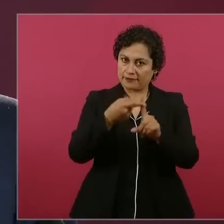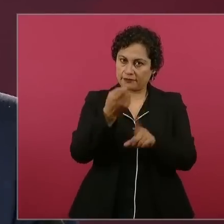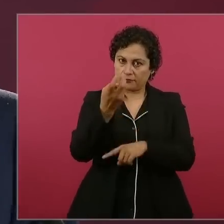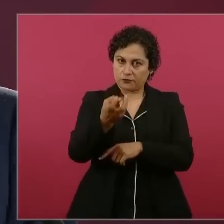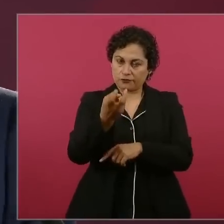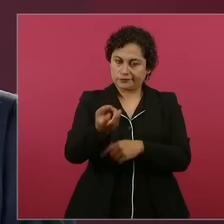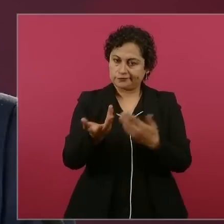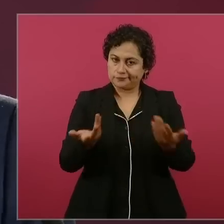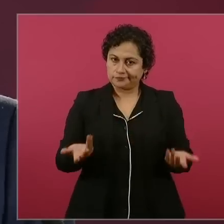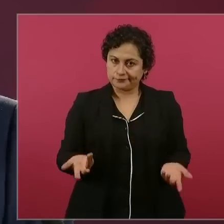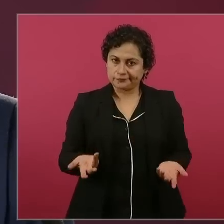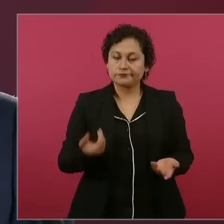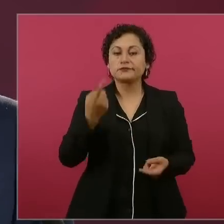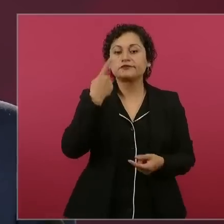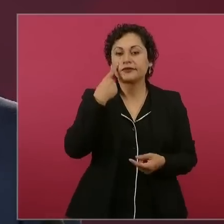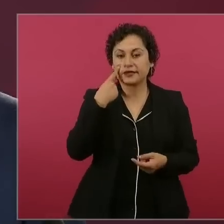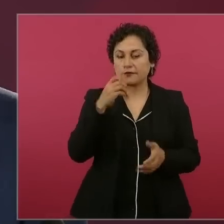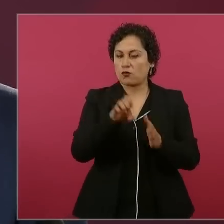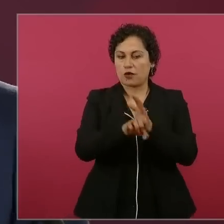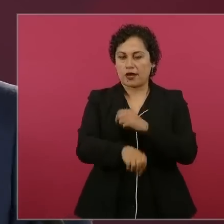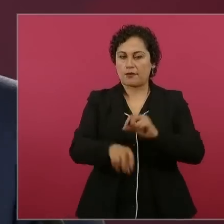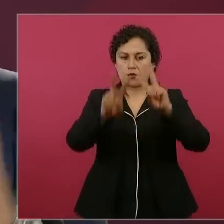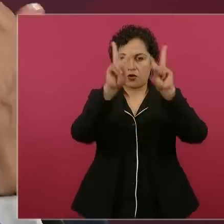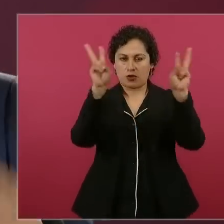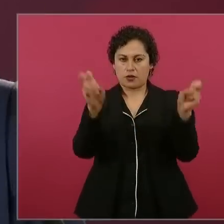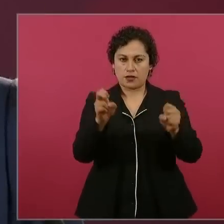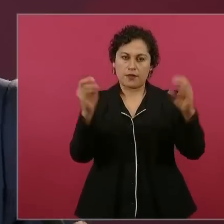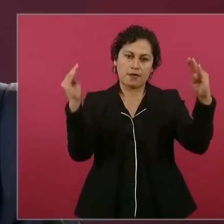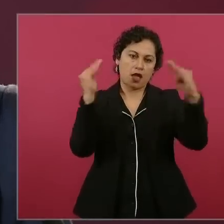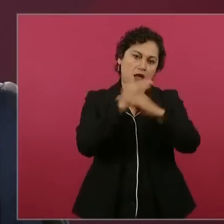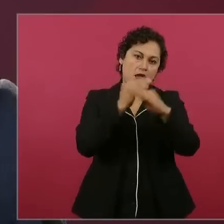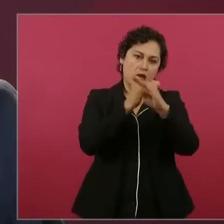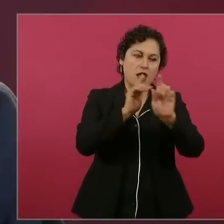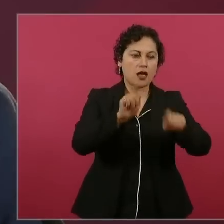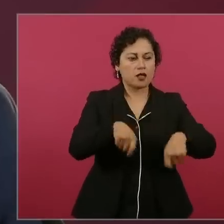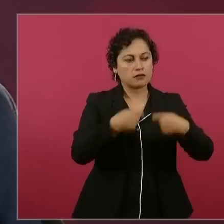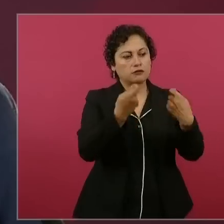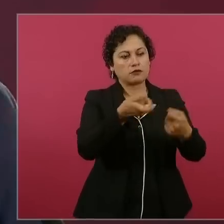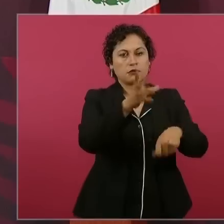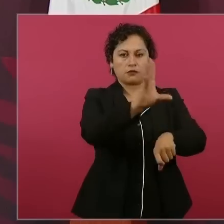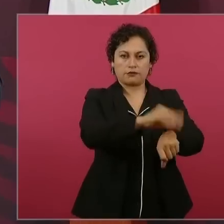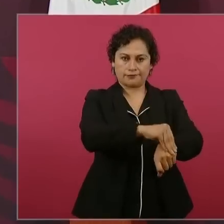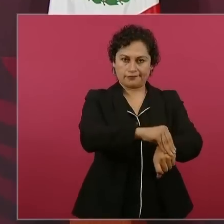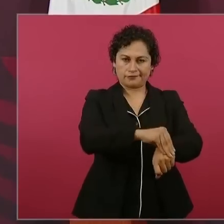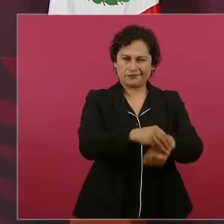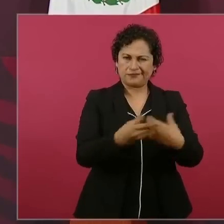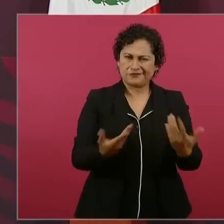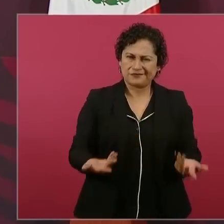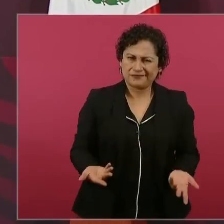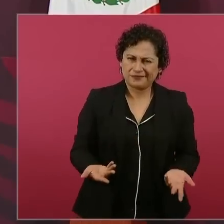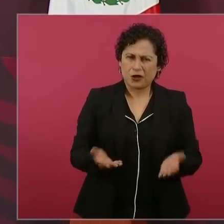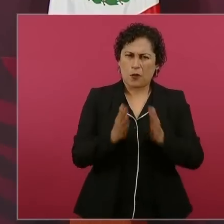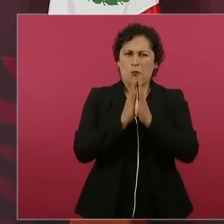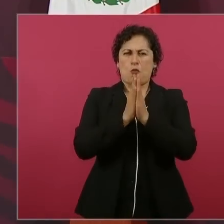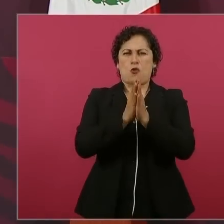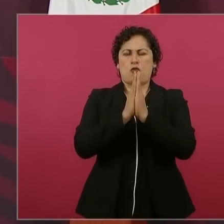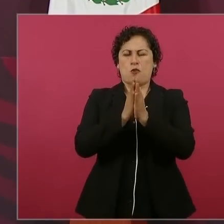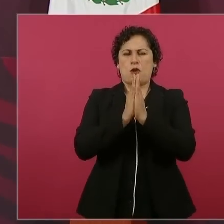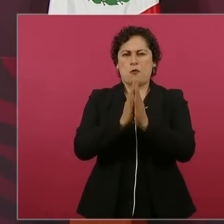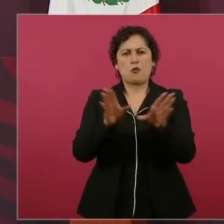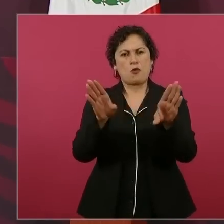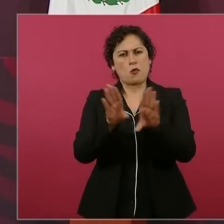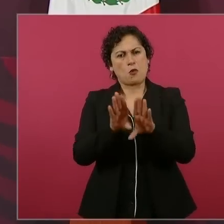Hablamos de concesiones de autopistas. ¿Cómo es posible que paguemos impuestos